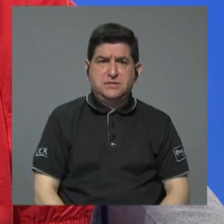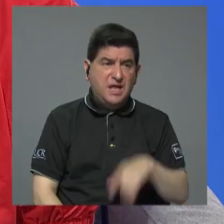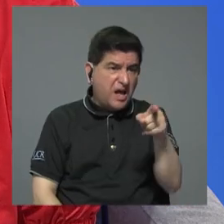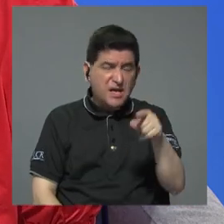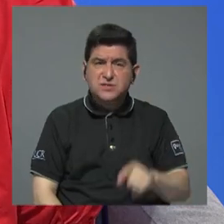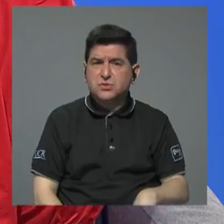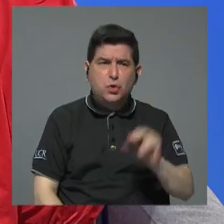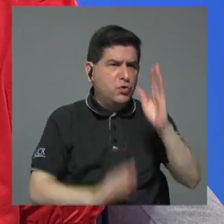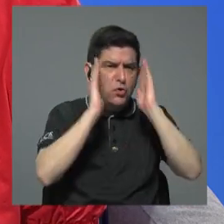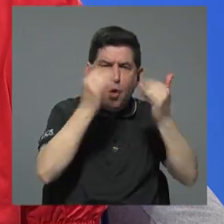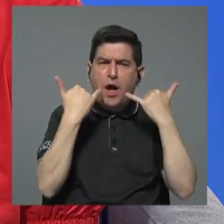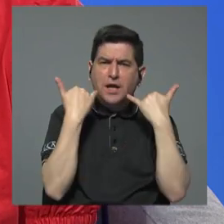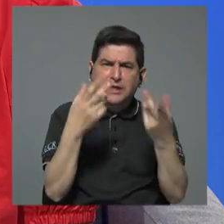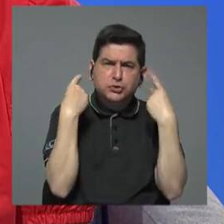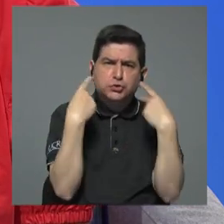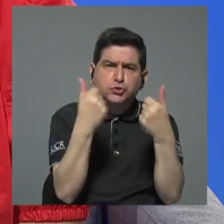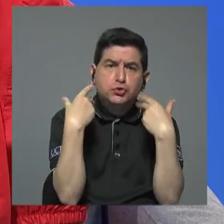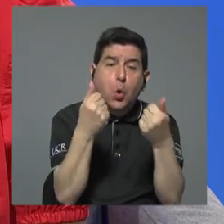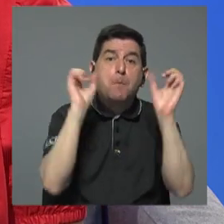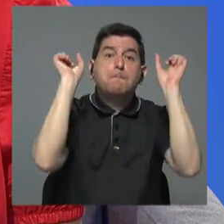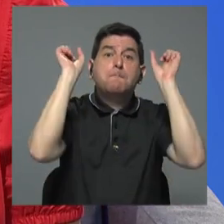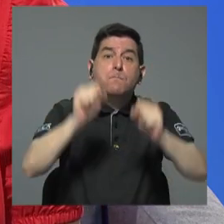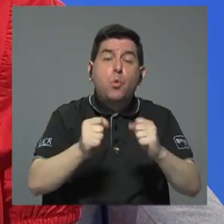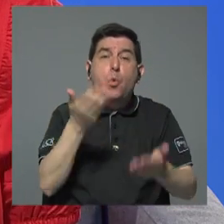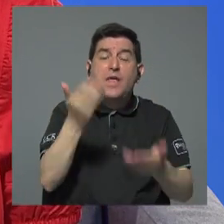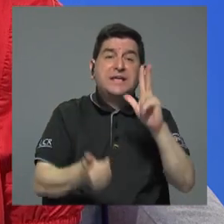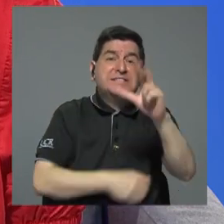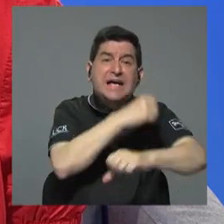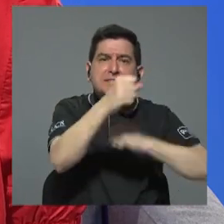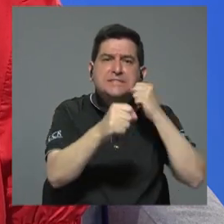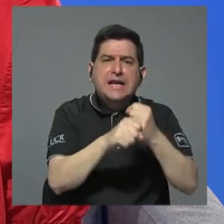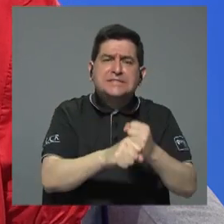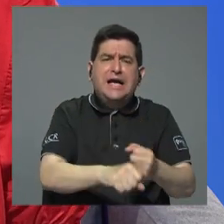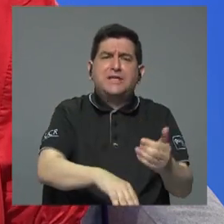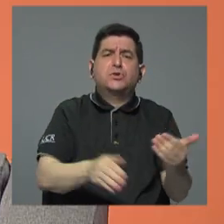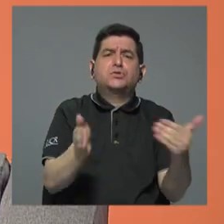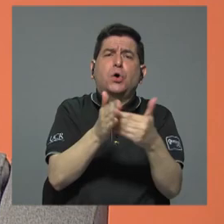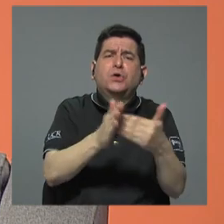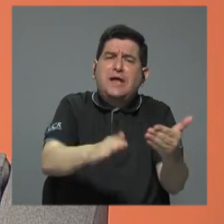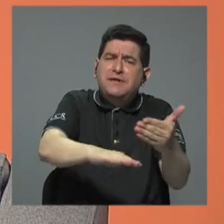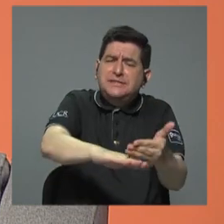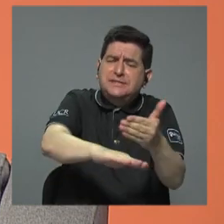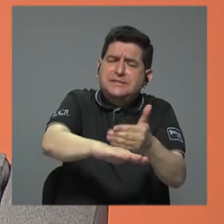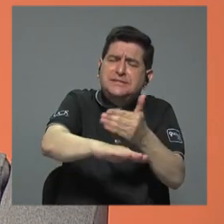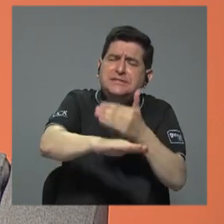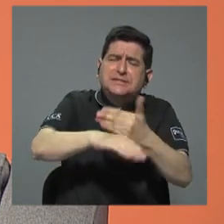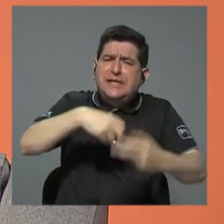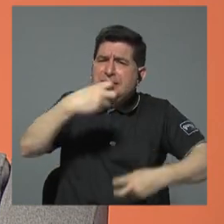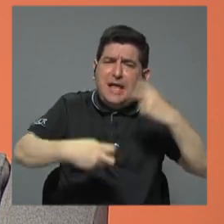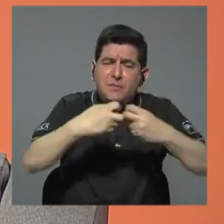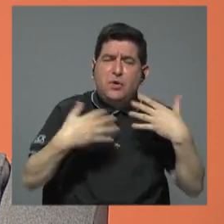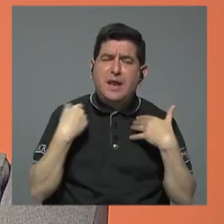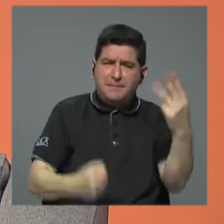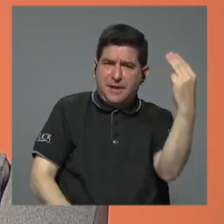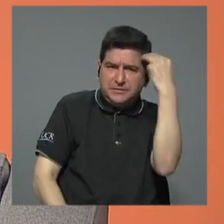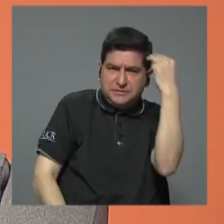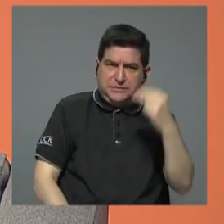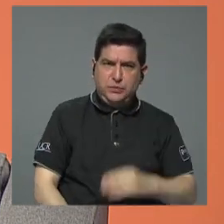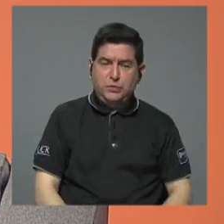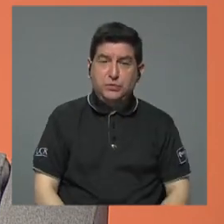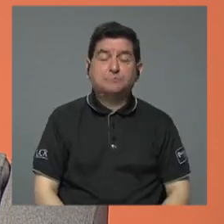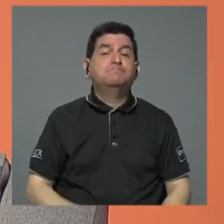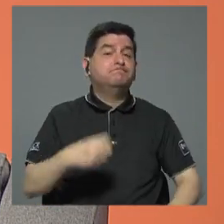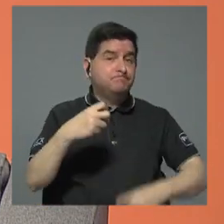si esto no se aborda de inmediato, puede tardar hasta 3 años la recuperación de estos problemas de salud mental. Es sin duda